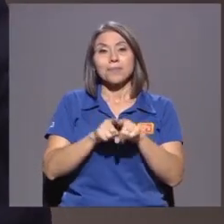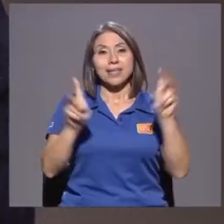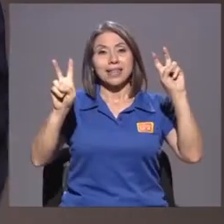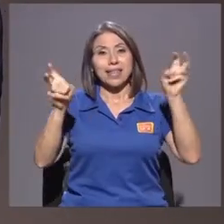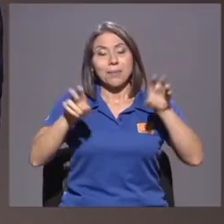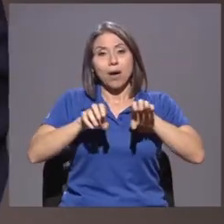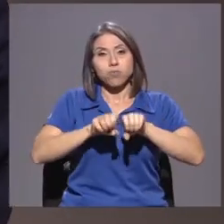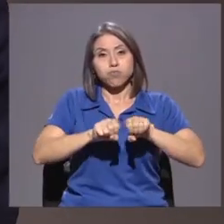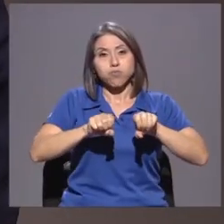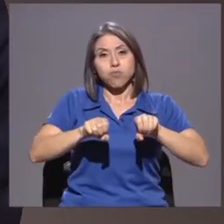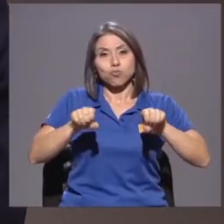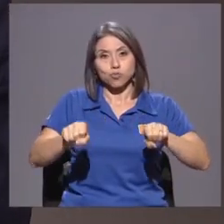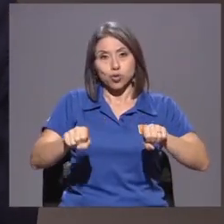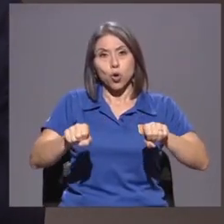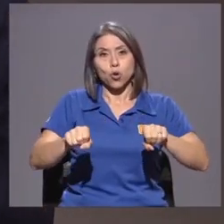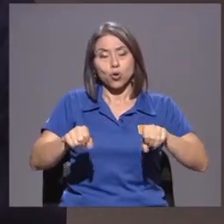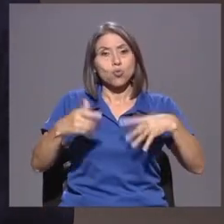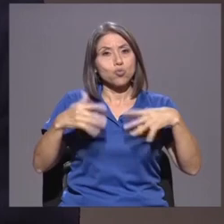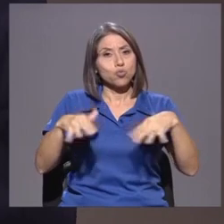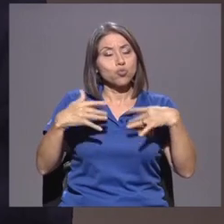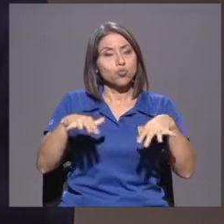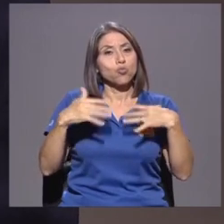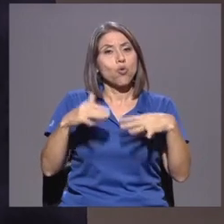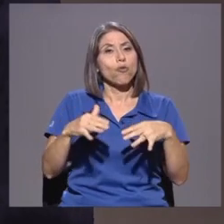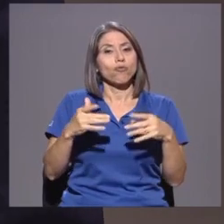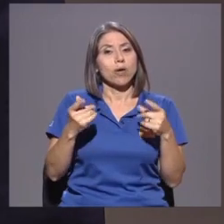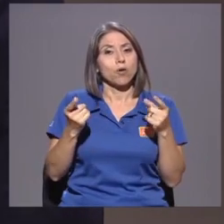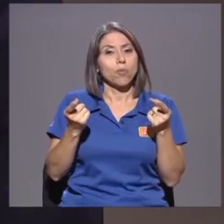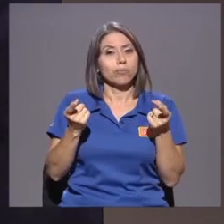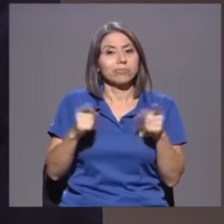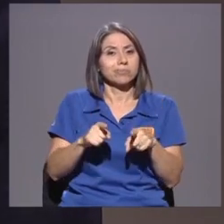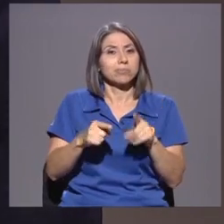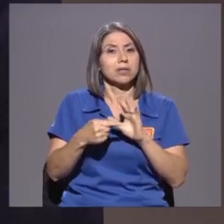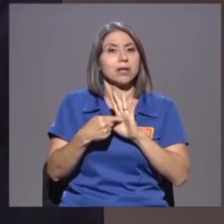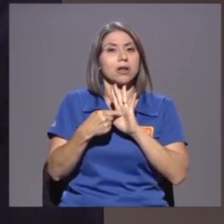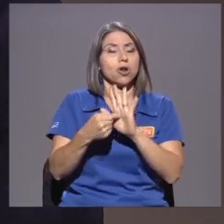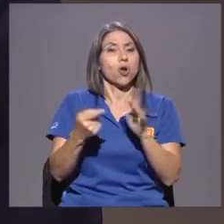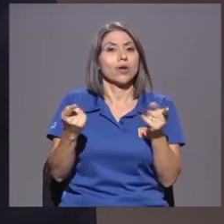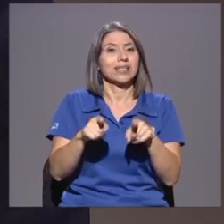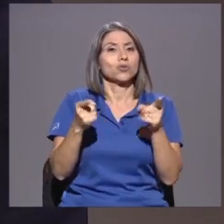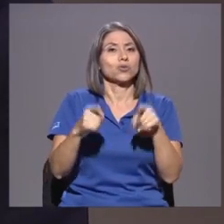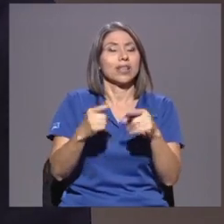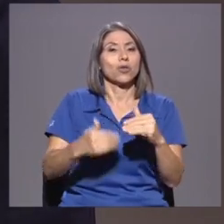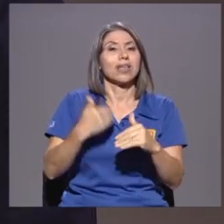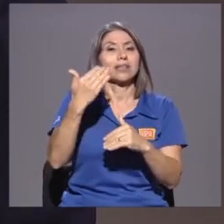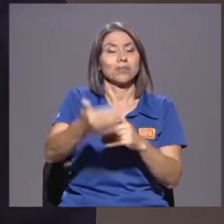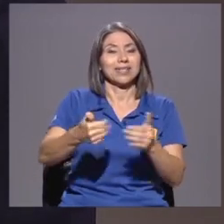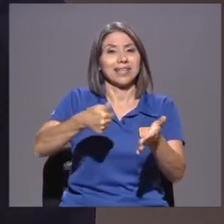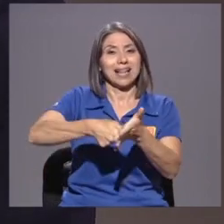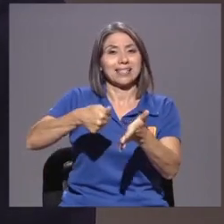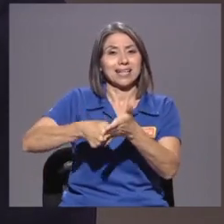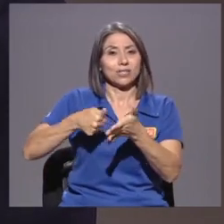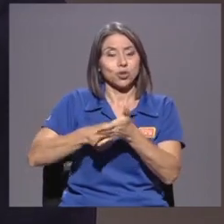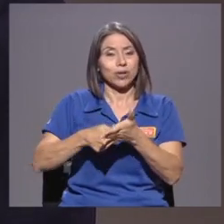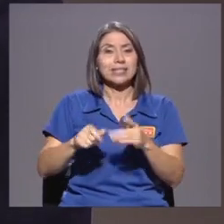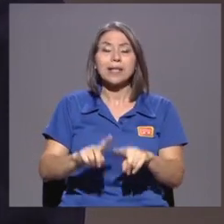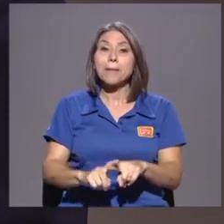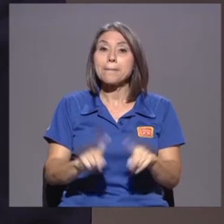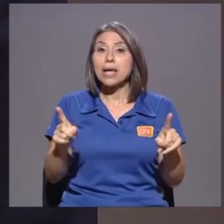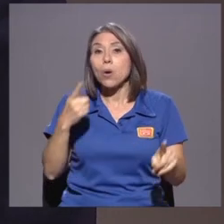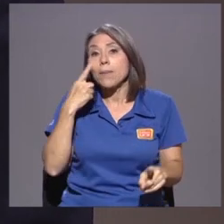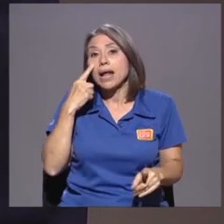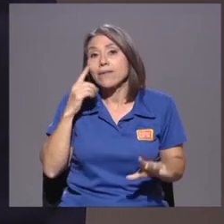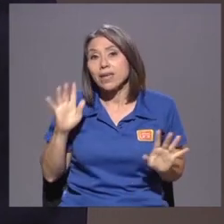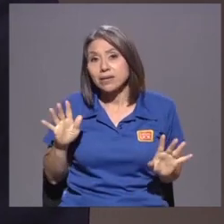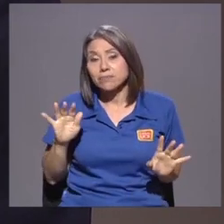corrupción fue como un gran eco de lo que está de lo que sucedió después en las elecciones pero habrá que ver